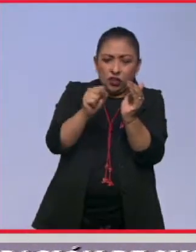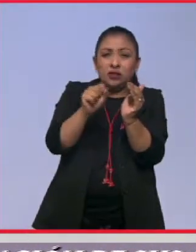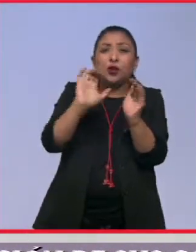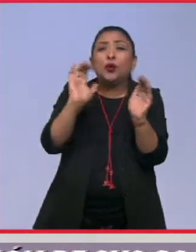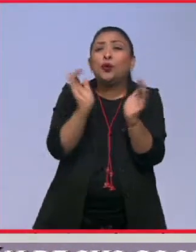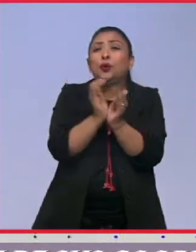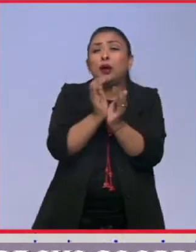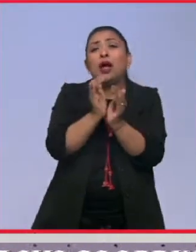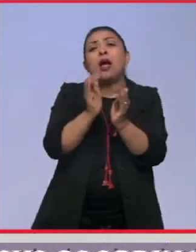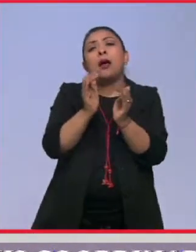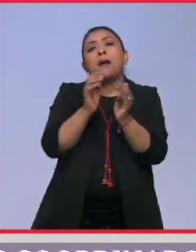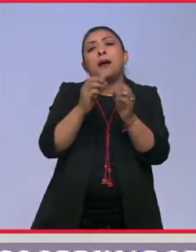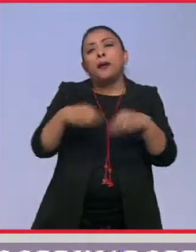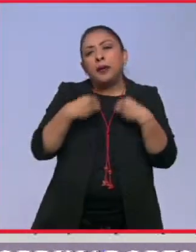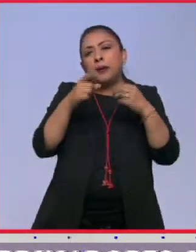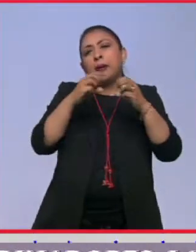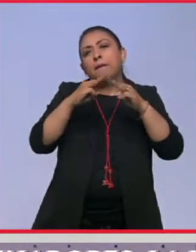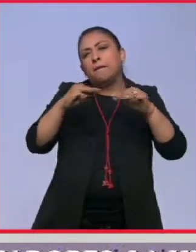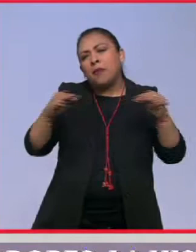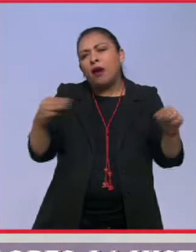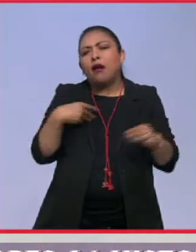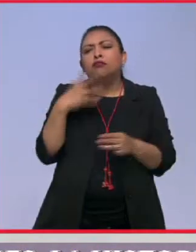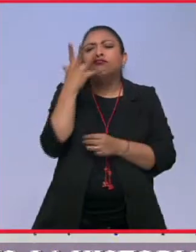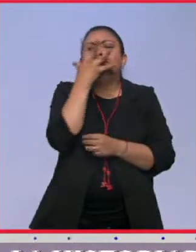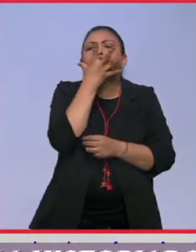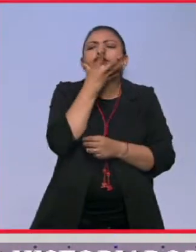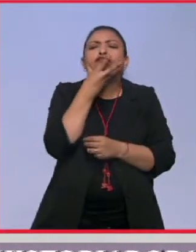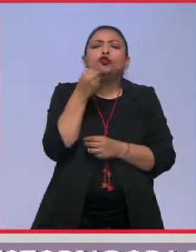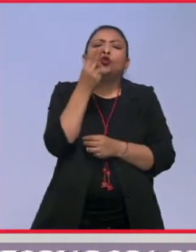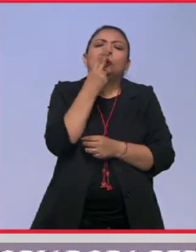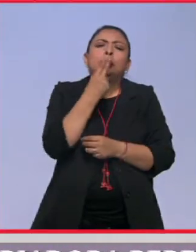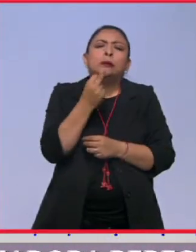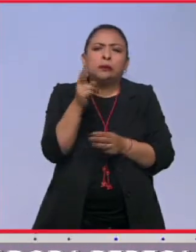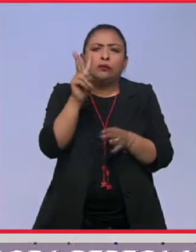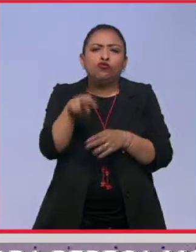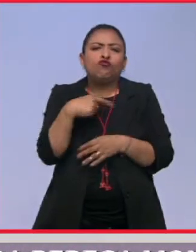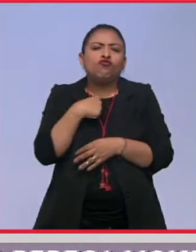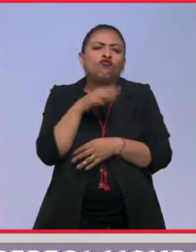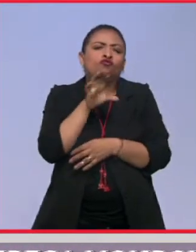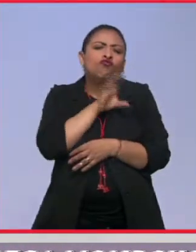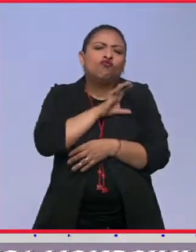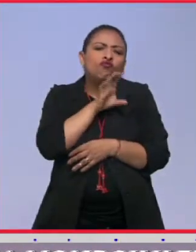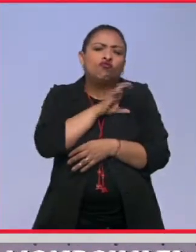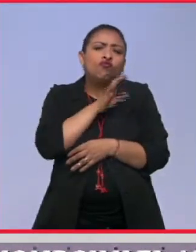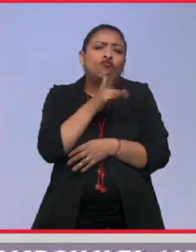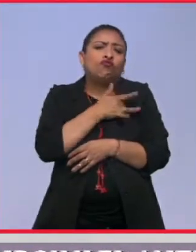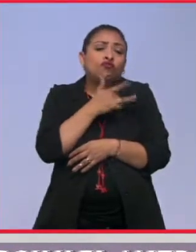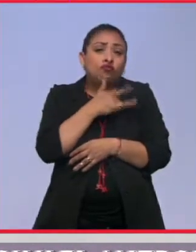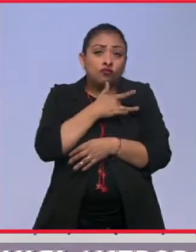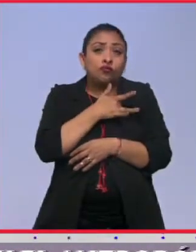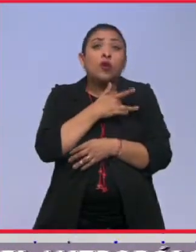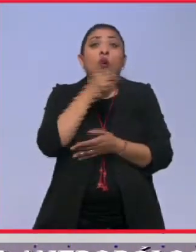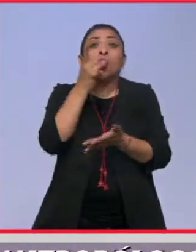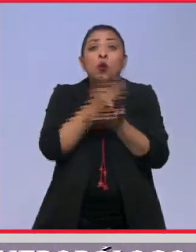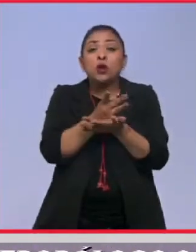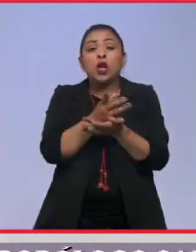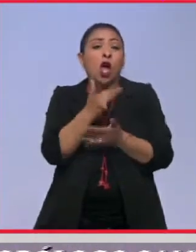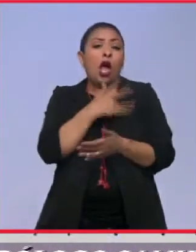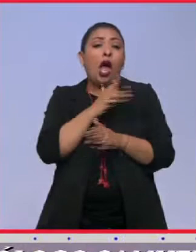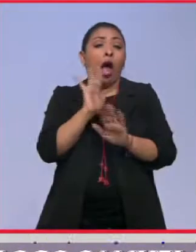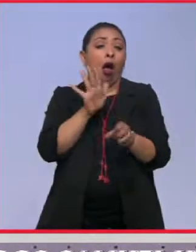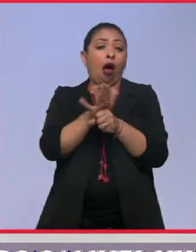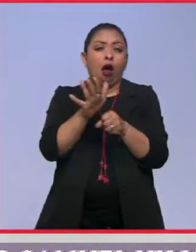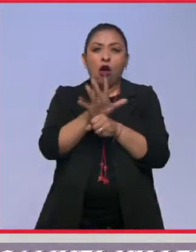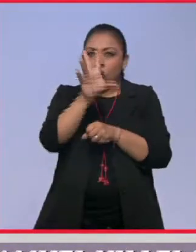es un ser marino de una ternura que sí toca el corazón. Y no solo el corazón, tiene que tocar las